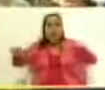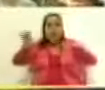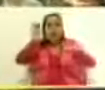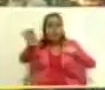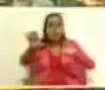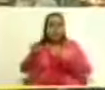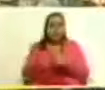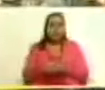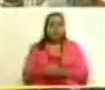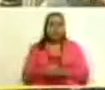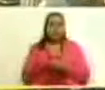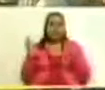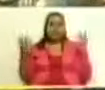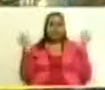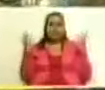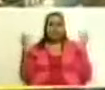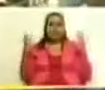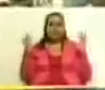patria.